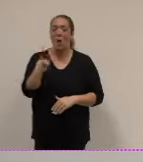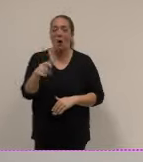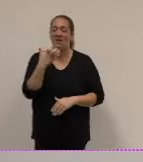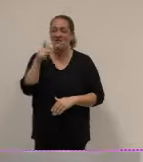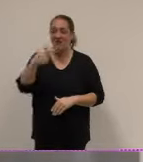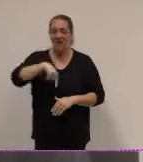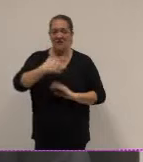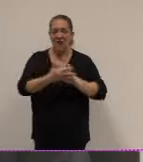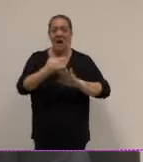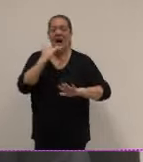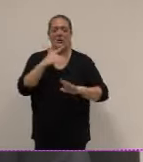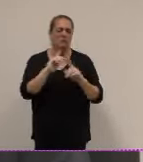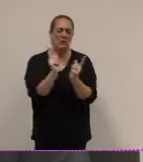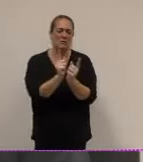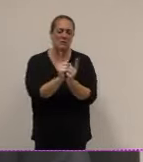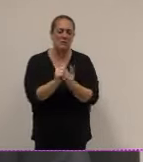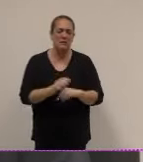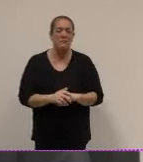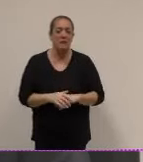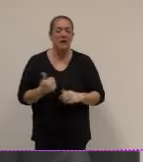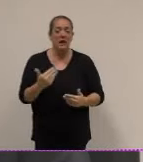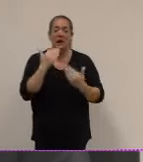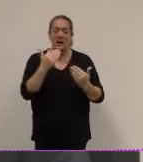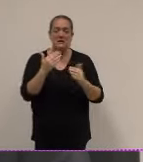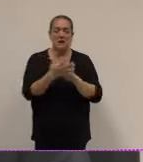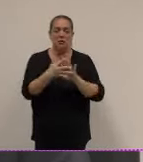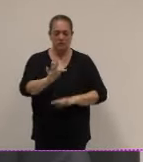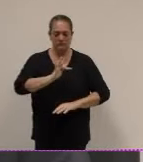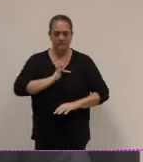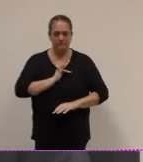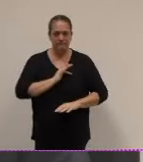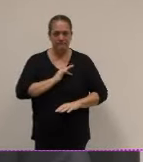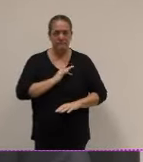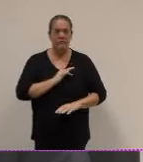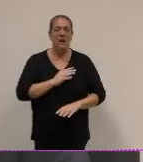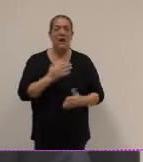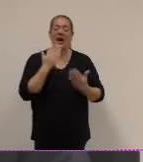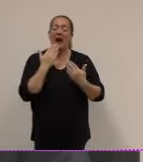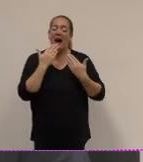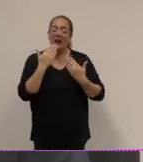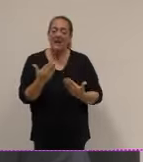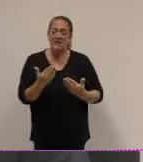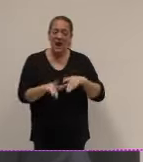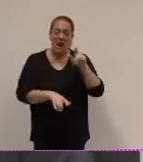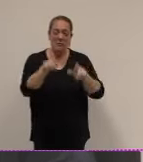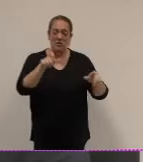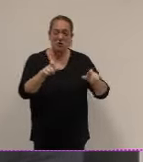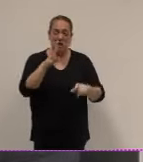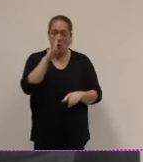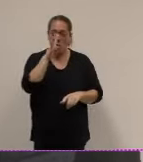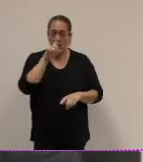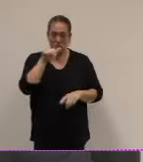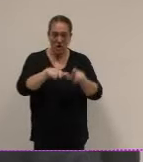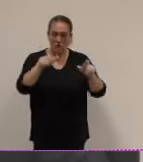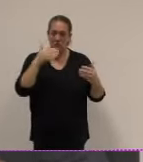también. Muy brevemente, agradecer el turno de palabra, agradecer a todo el personal estos 4 años. Para